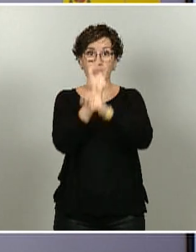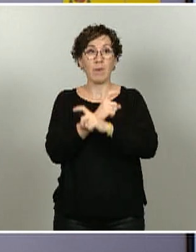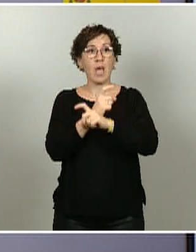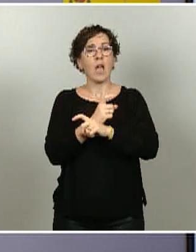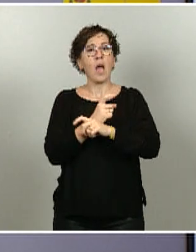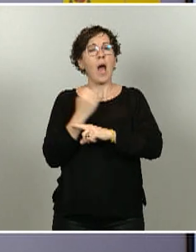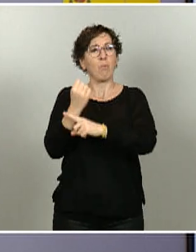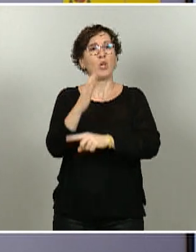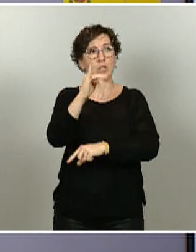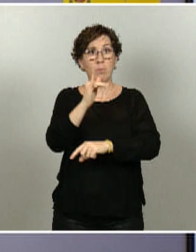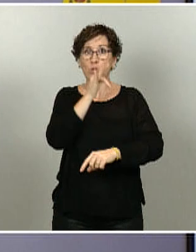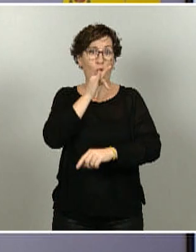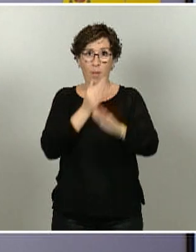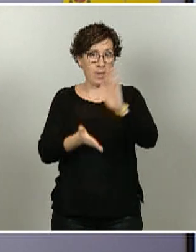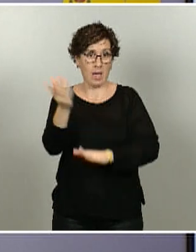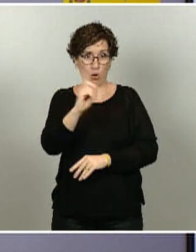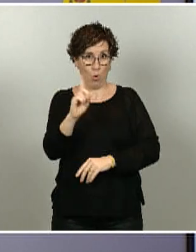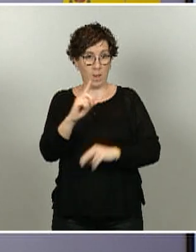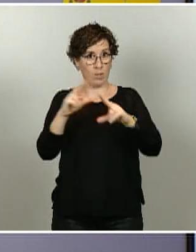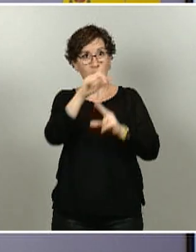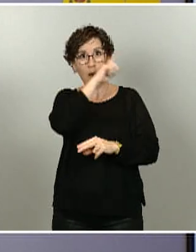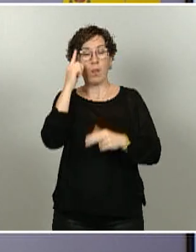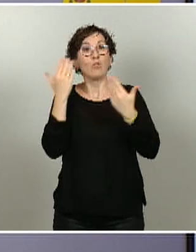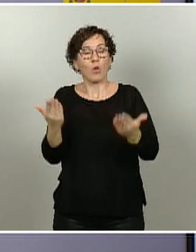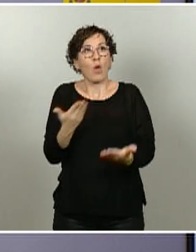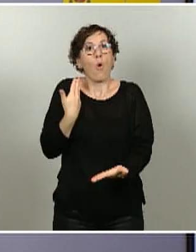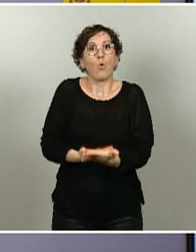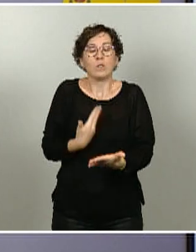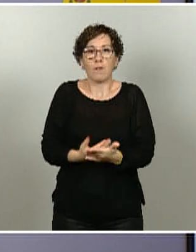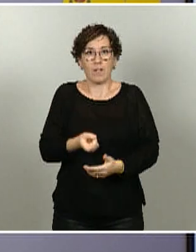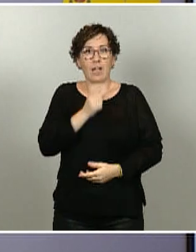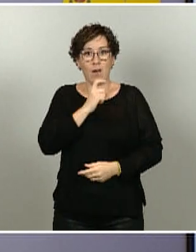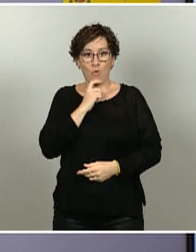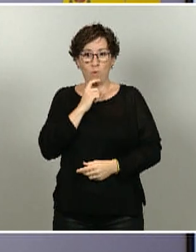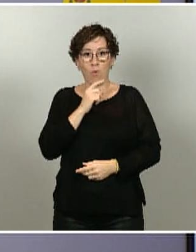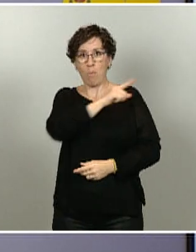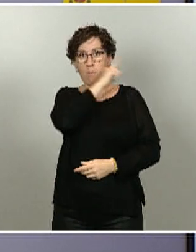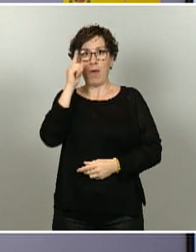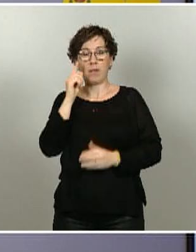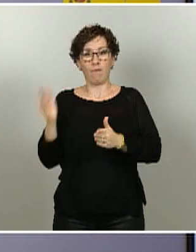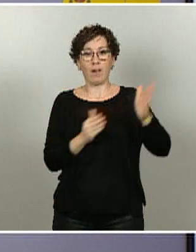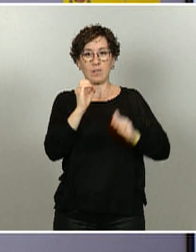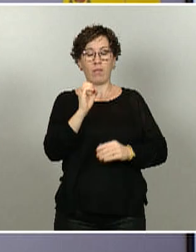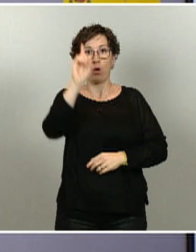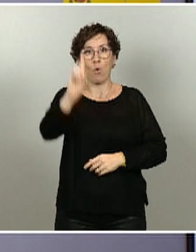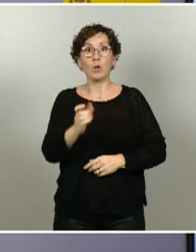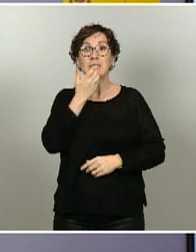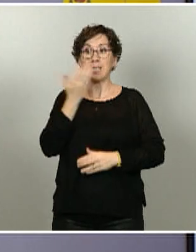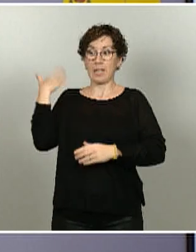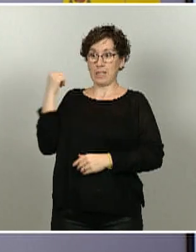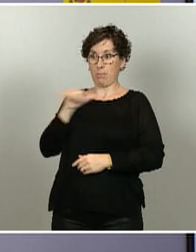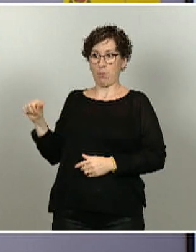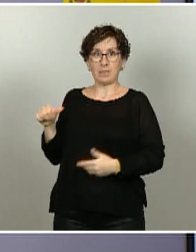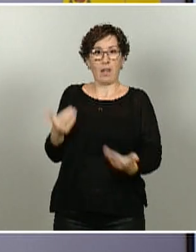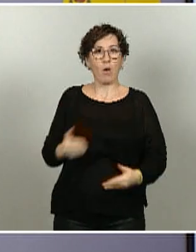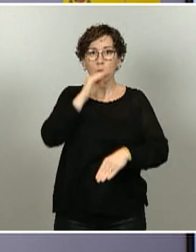a fase 1 de Madrid si nada hubiera cambiado desde la semana pasada y si la comunidad siguiera sin cumplir el plan de prevención diseñado?